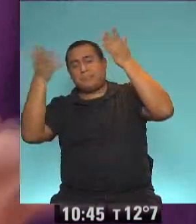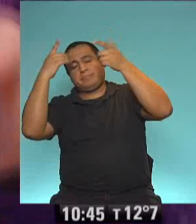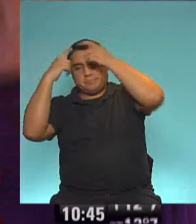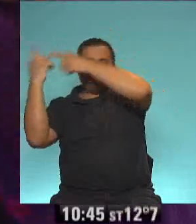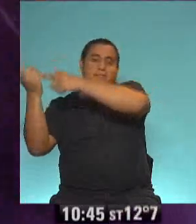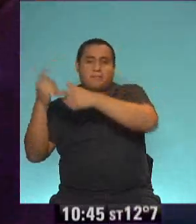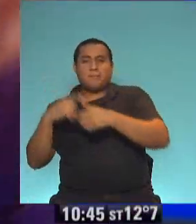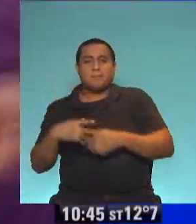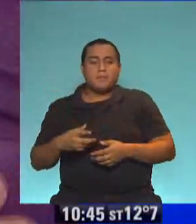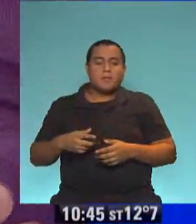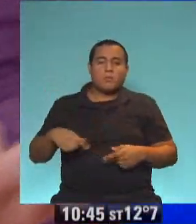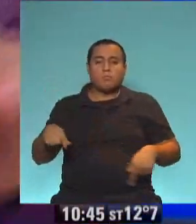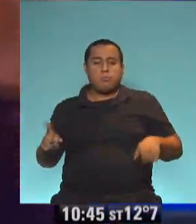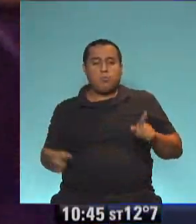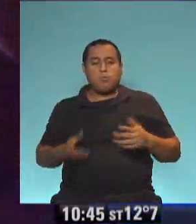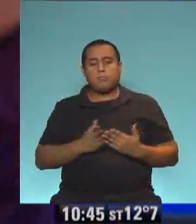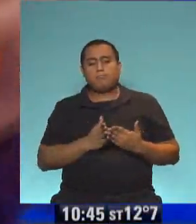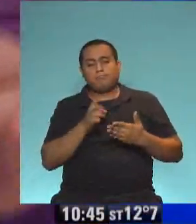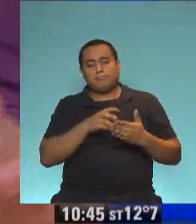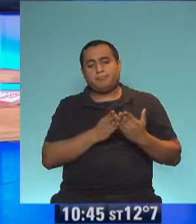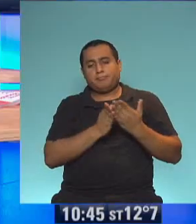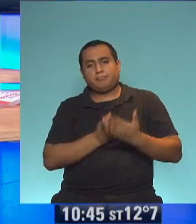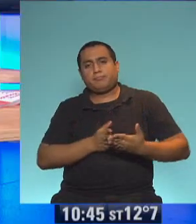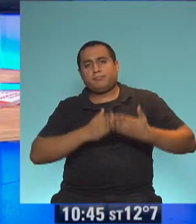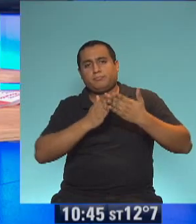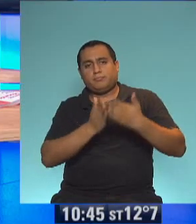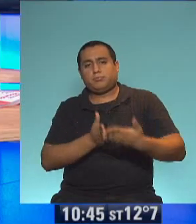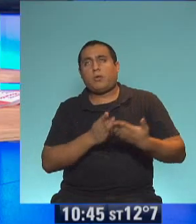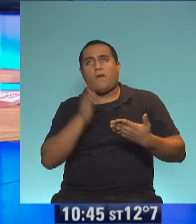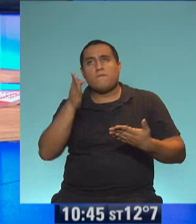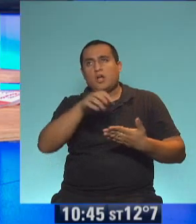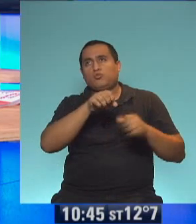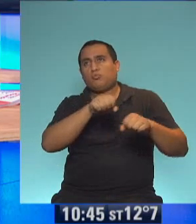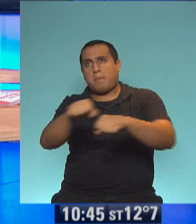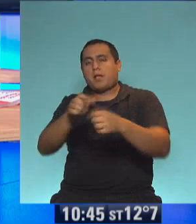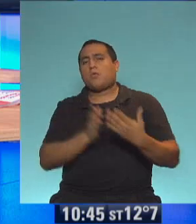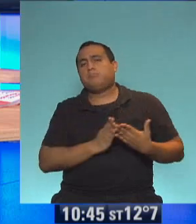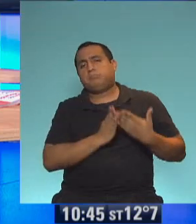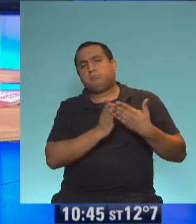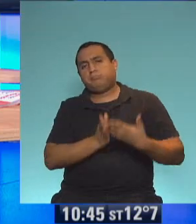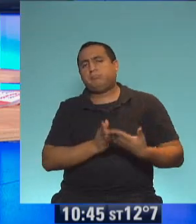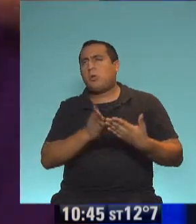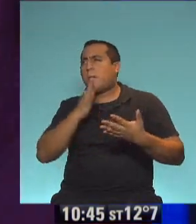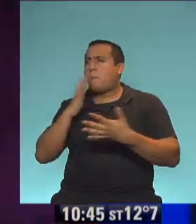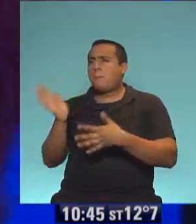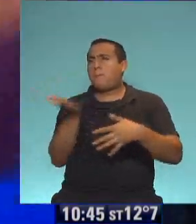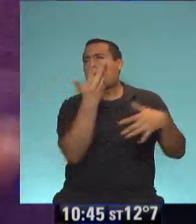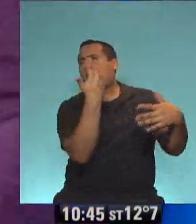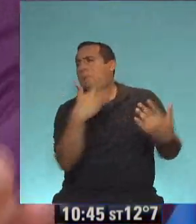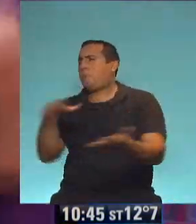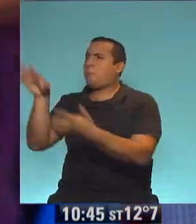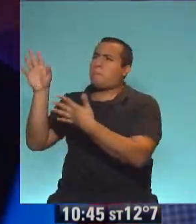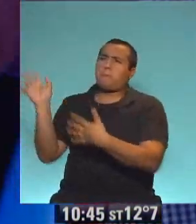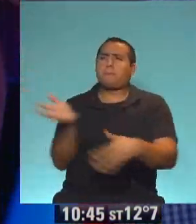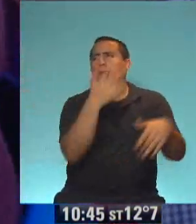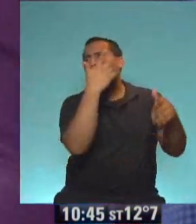en barco para viajar en nave espacial. ¡Oh, tengo que ir al supermercado! ¡Pero no me queda cerca! ¡Hay mucho viento! ¡Hay mucho viento!